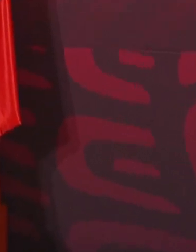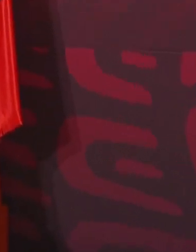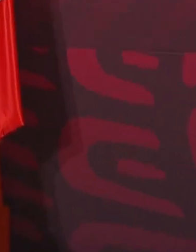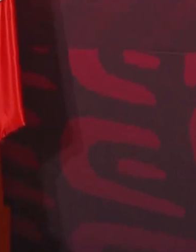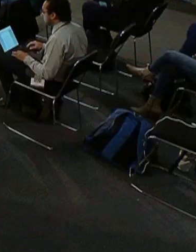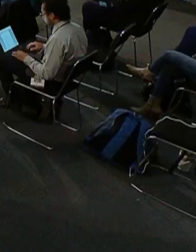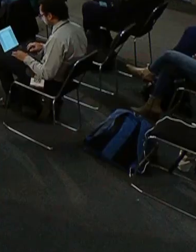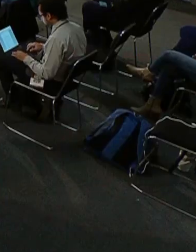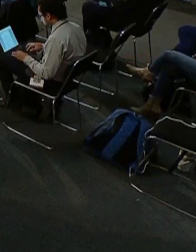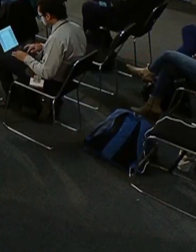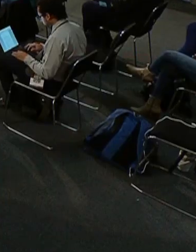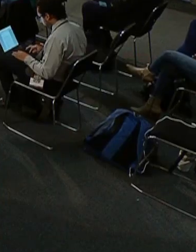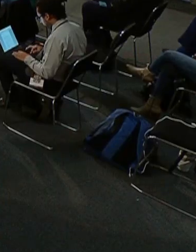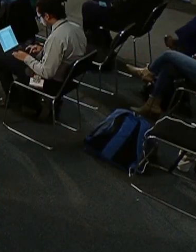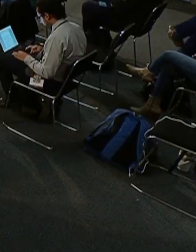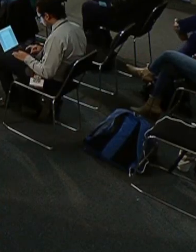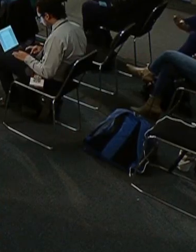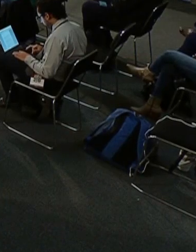ahí, ¿no? Ya,